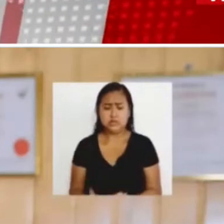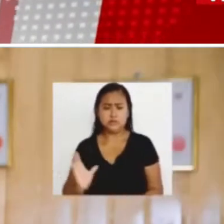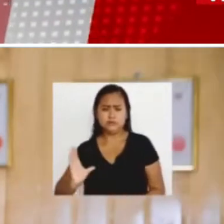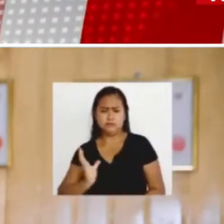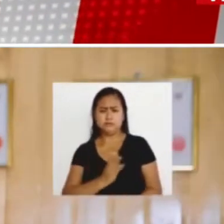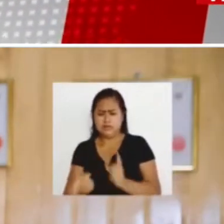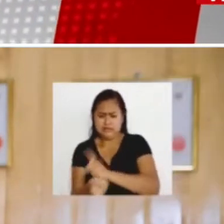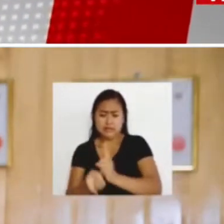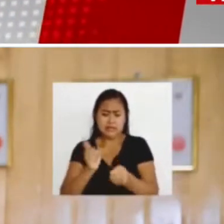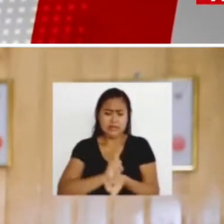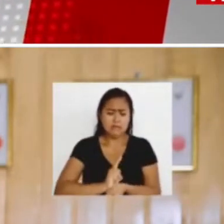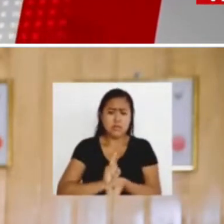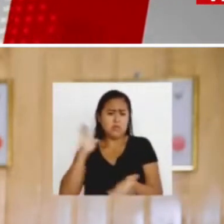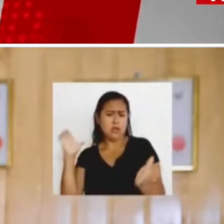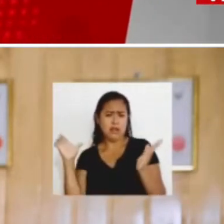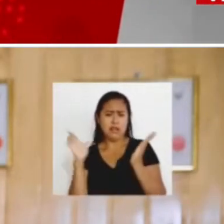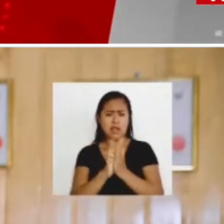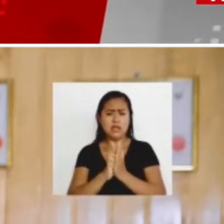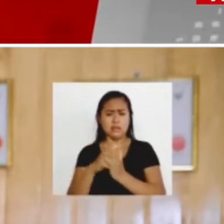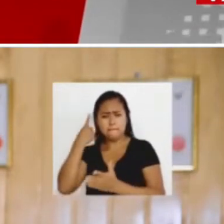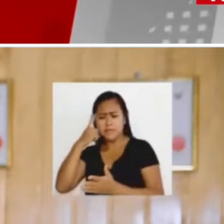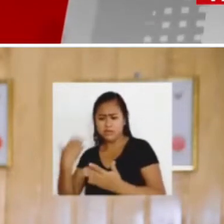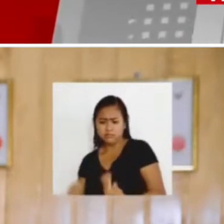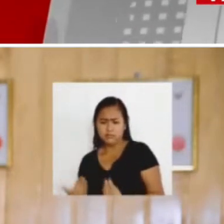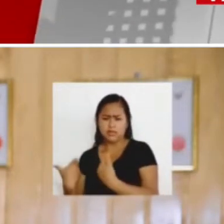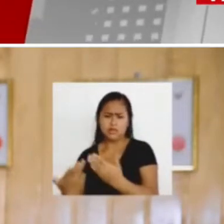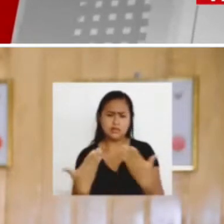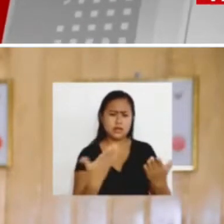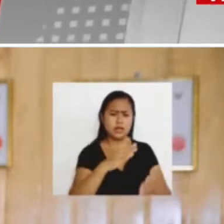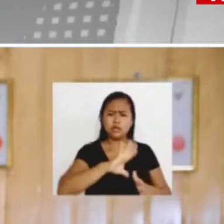esta campaña sea una campaña